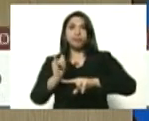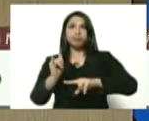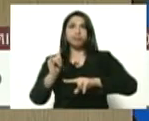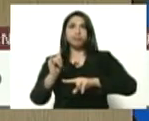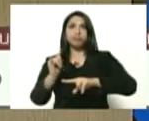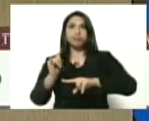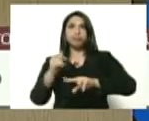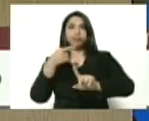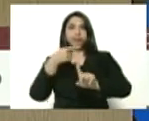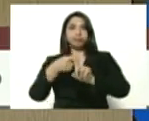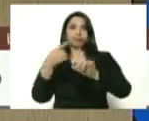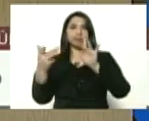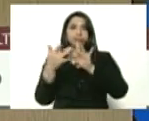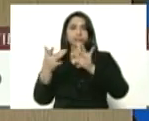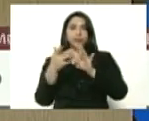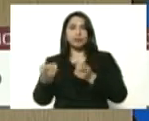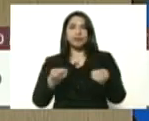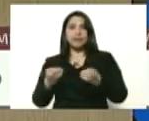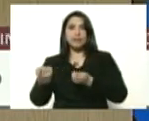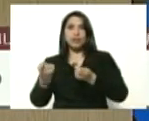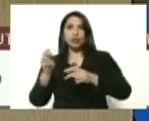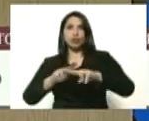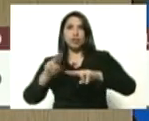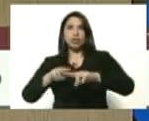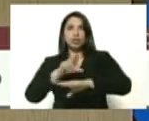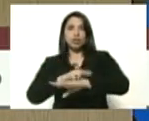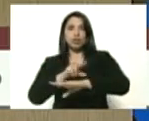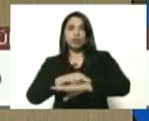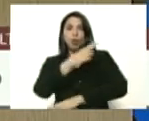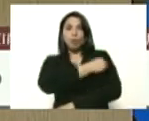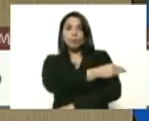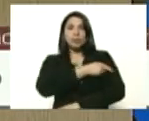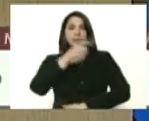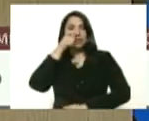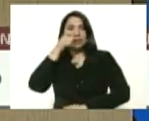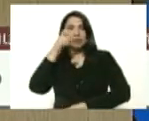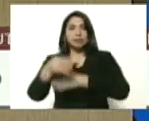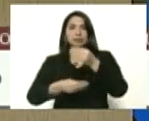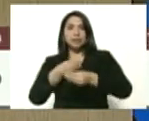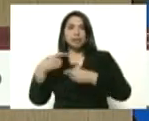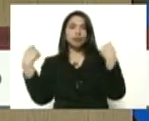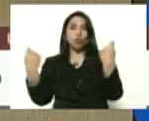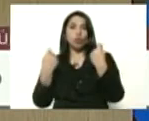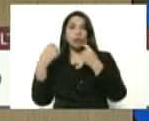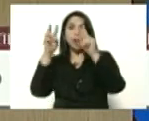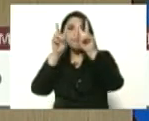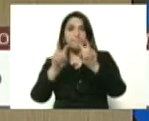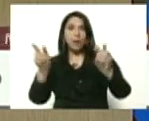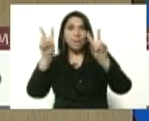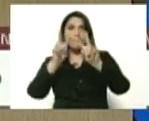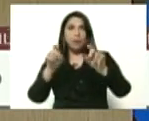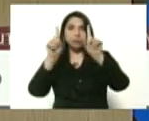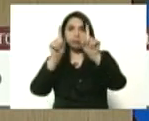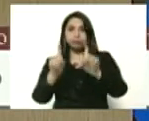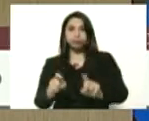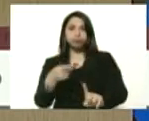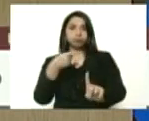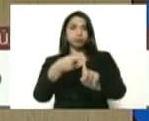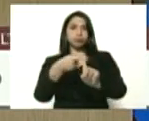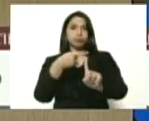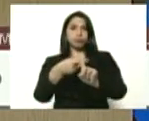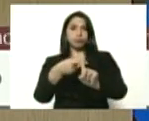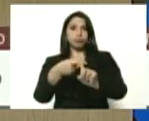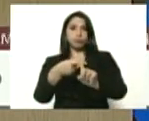paciente positivo en el servicio de pediatría del hospital Centinela. Se le hizo la jornada de despistaje masivo, la prueba rápida, dio positiva,